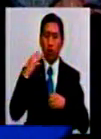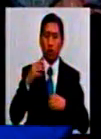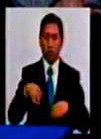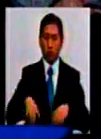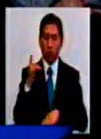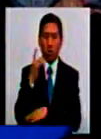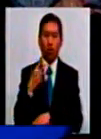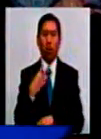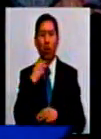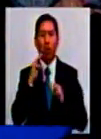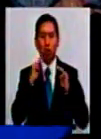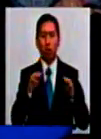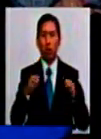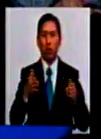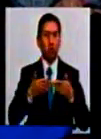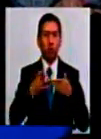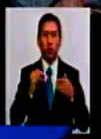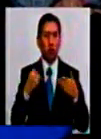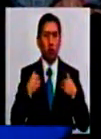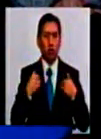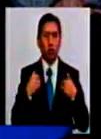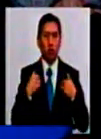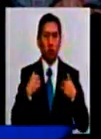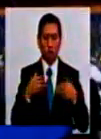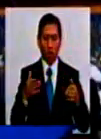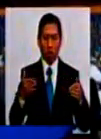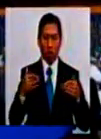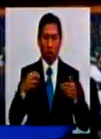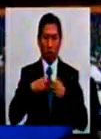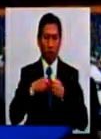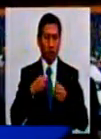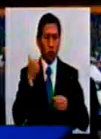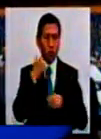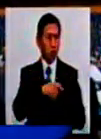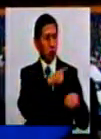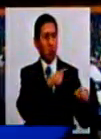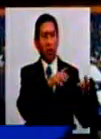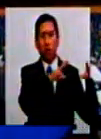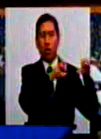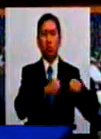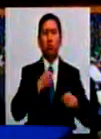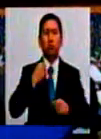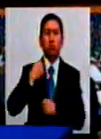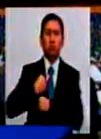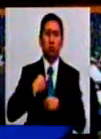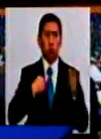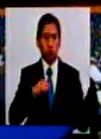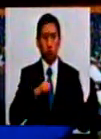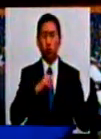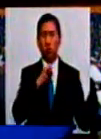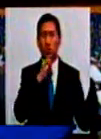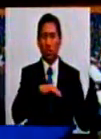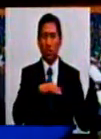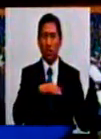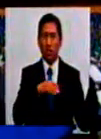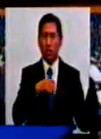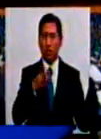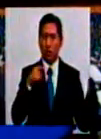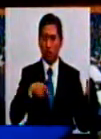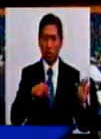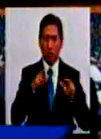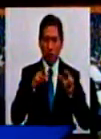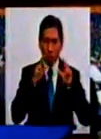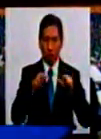confinamiento de Bolivia, un confinamiento causado por la invasión militar de Chile del litoral